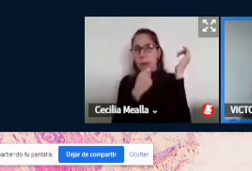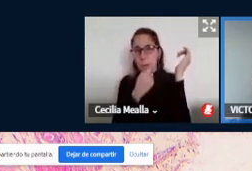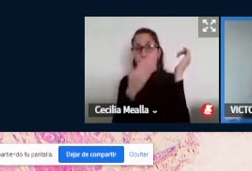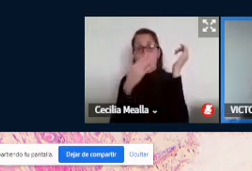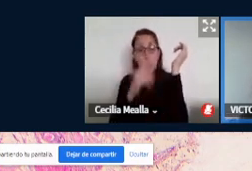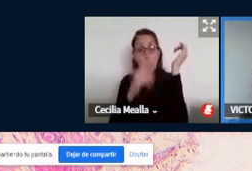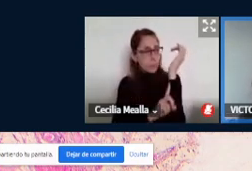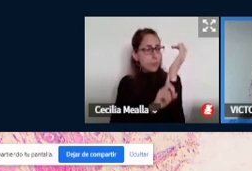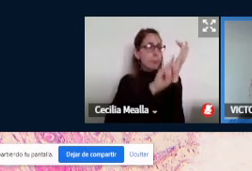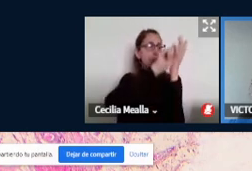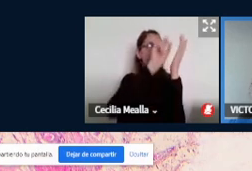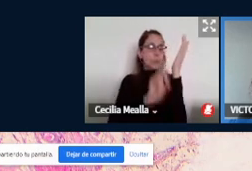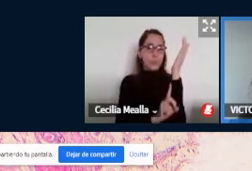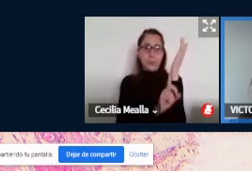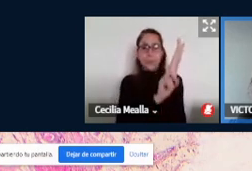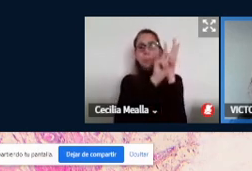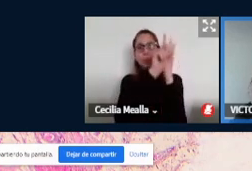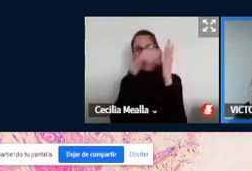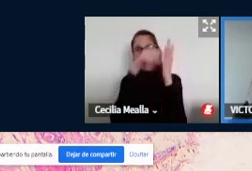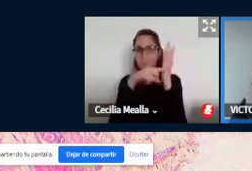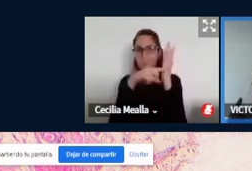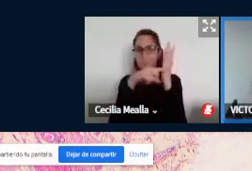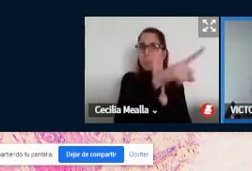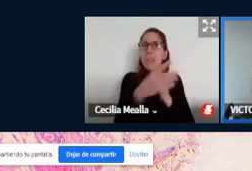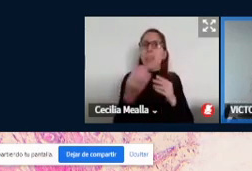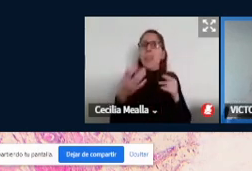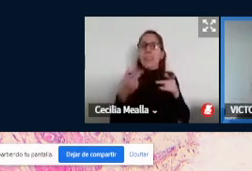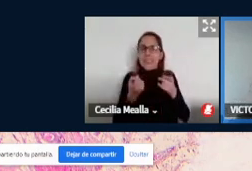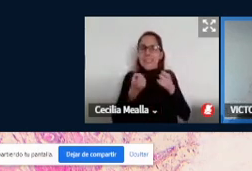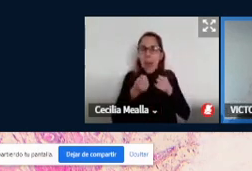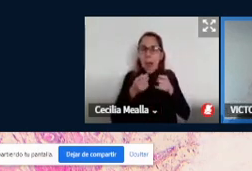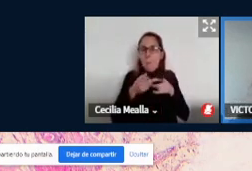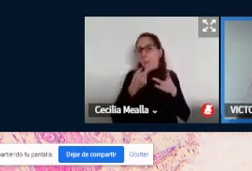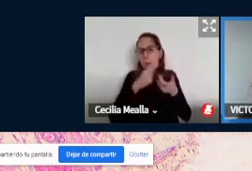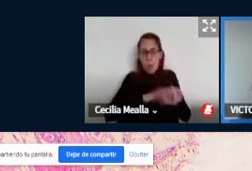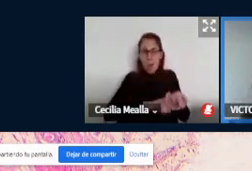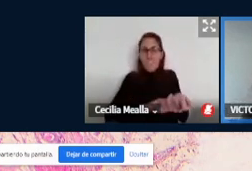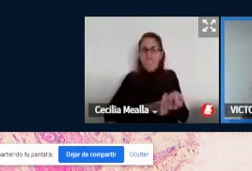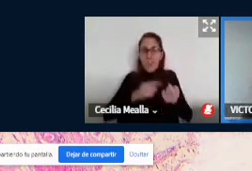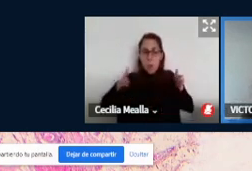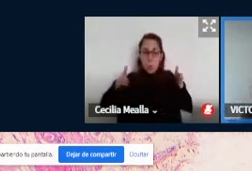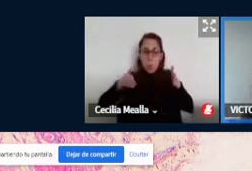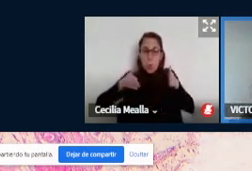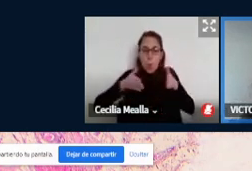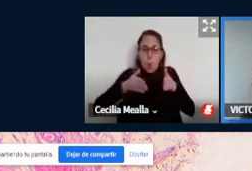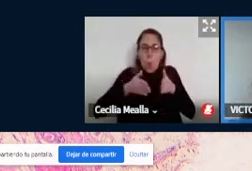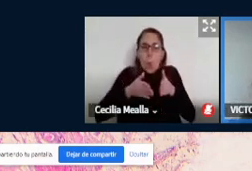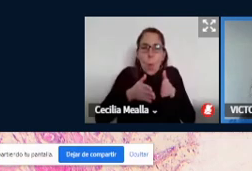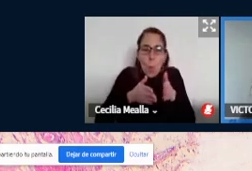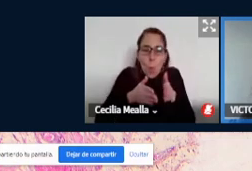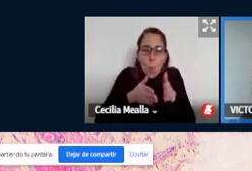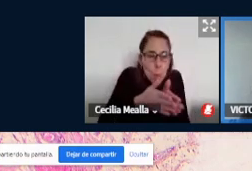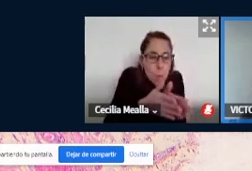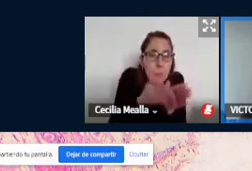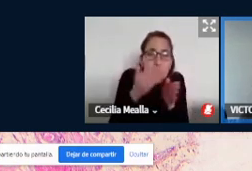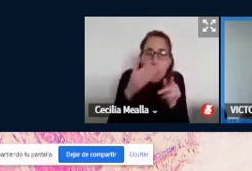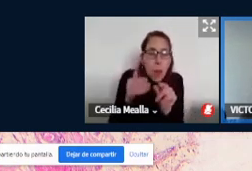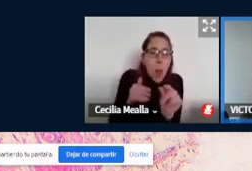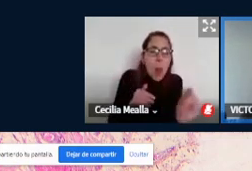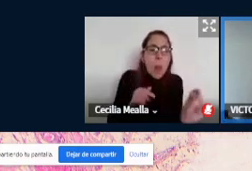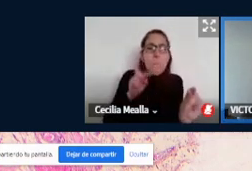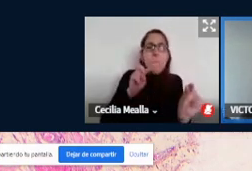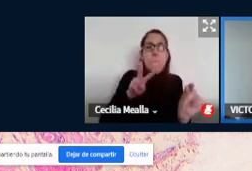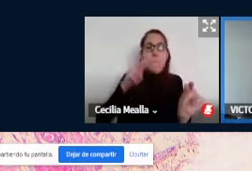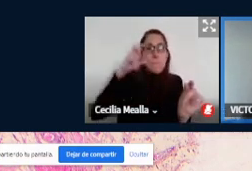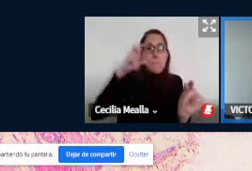capilar, y va a ir por venas de menor calibre hasta llegar a una vénula y después a un capilar. El